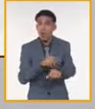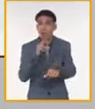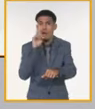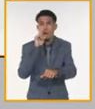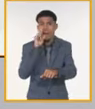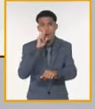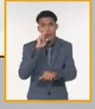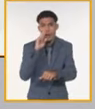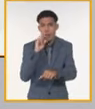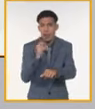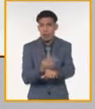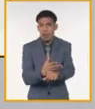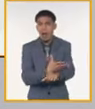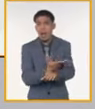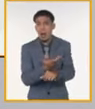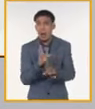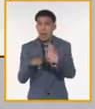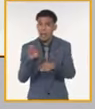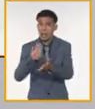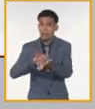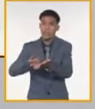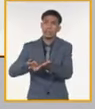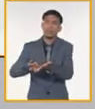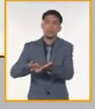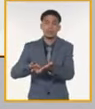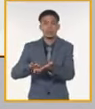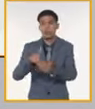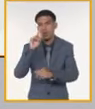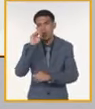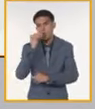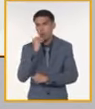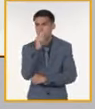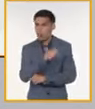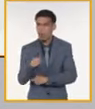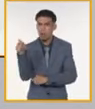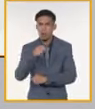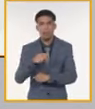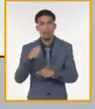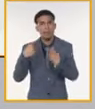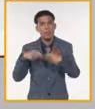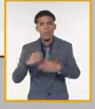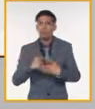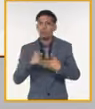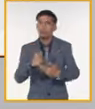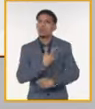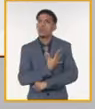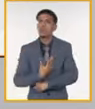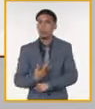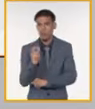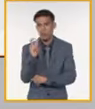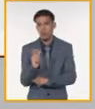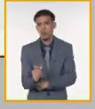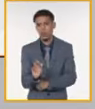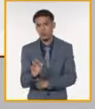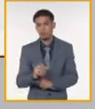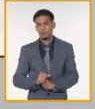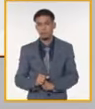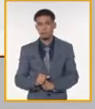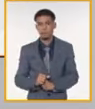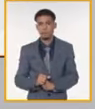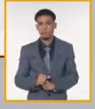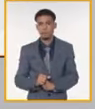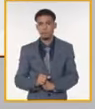la composición etaria y nosotros nosotros tenemos tolerancia cero a manifestaciones de de esta índole en el en el entorno laboral